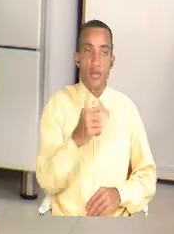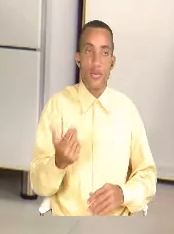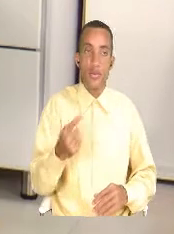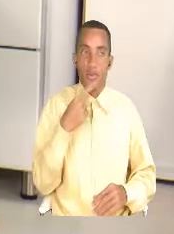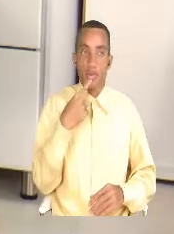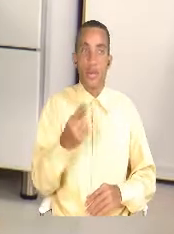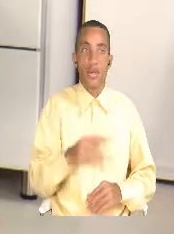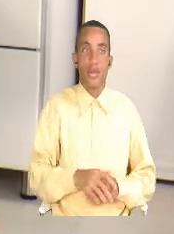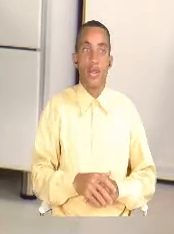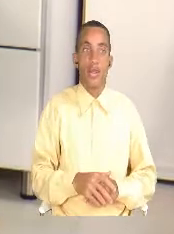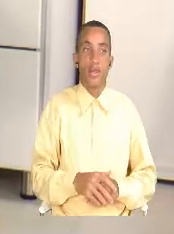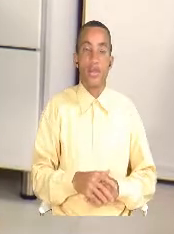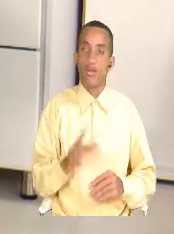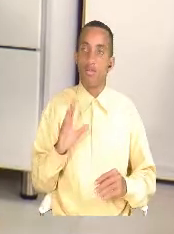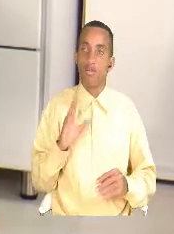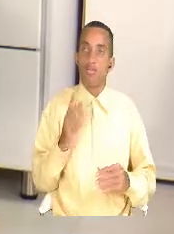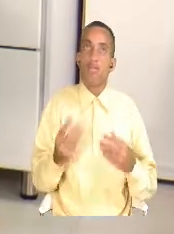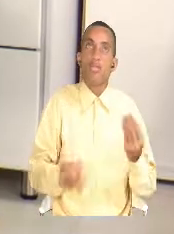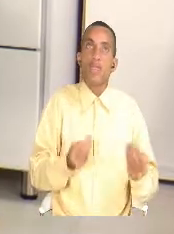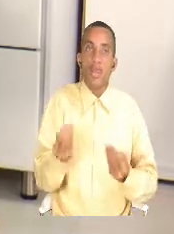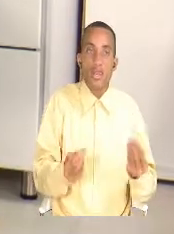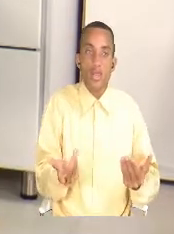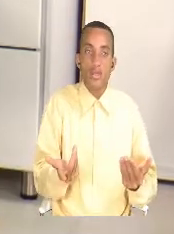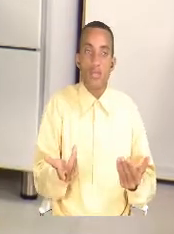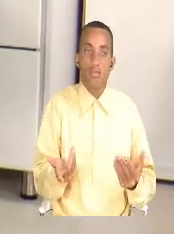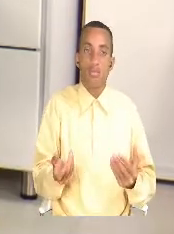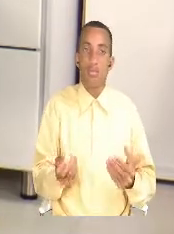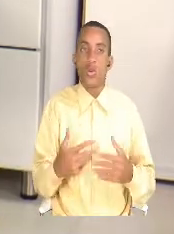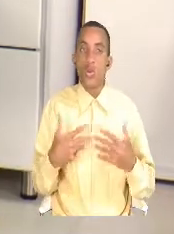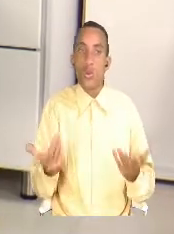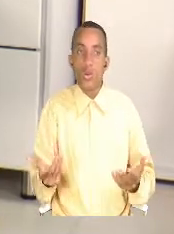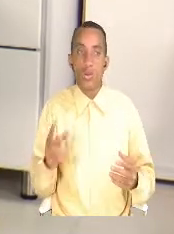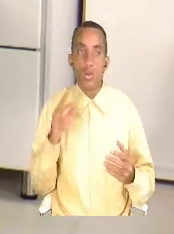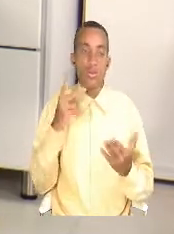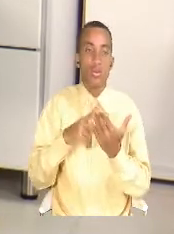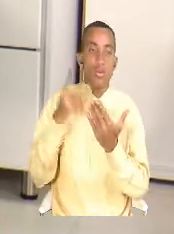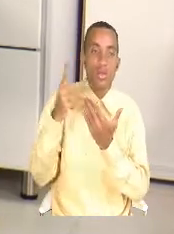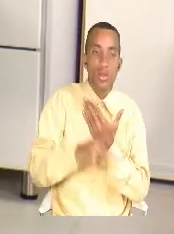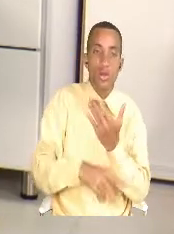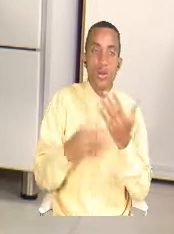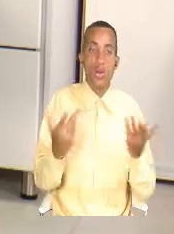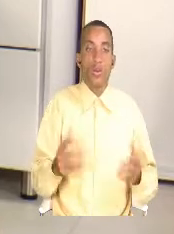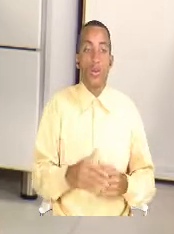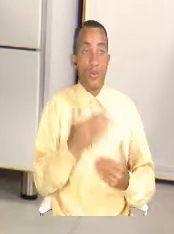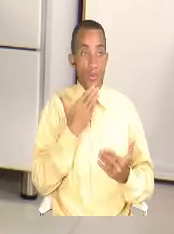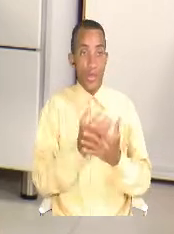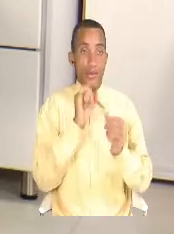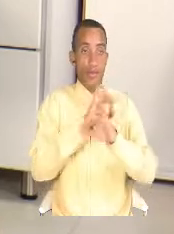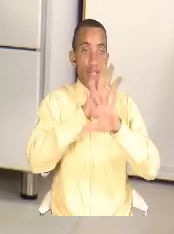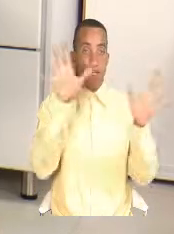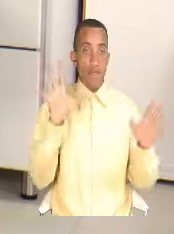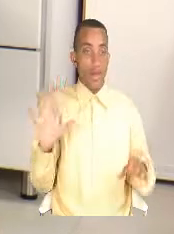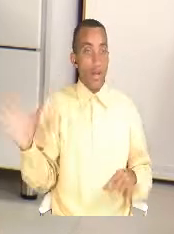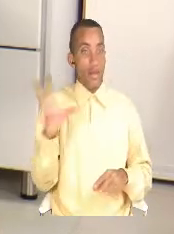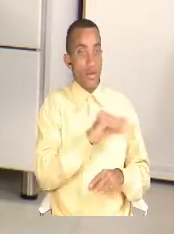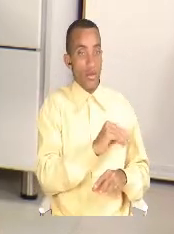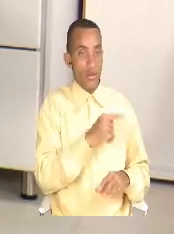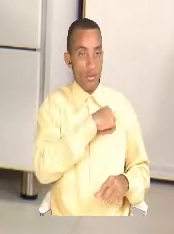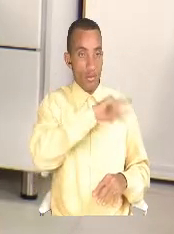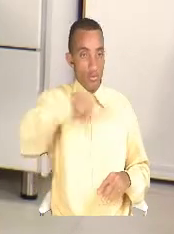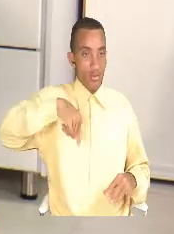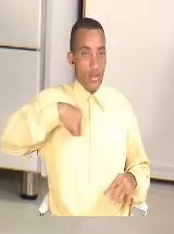de Barranca a qué se dedican, a qué pertenecen y cuáles son los proyectos. Bueno, muy buenos días para toda la comunidad barranqueña. Nosotros